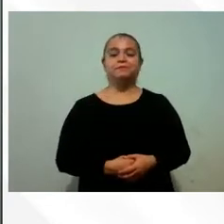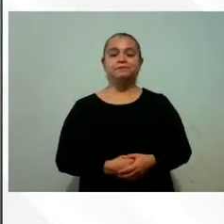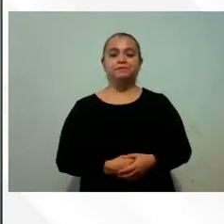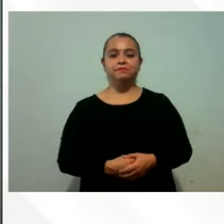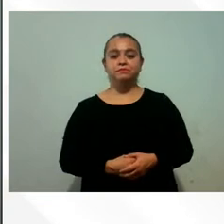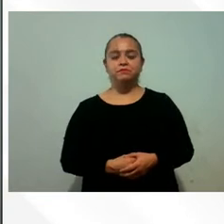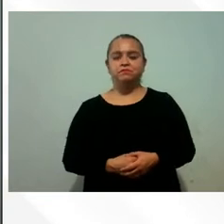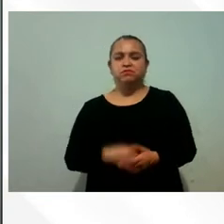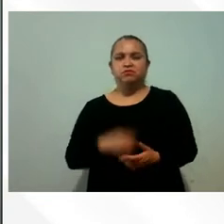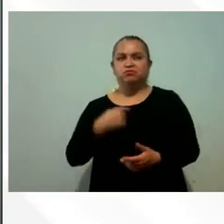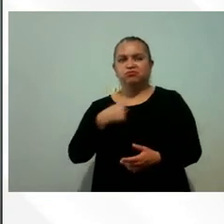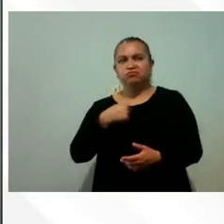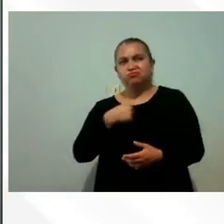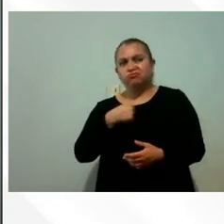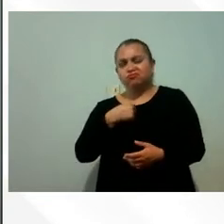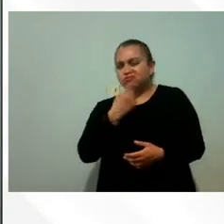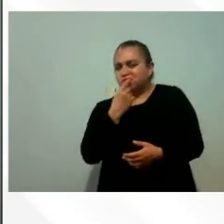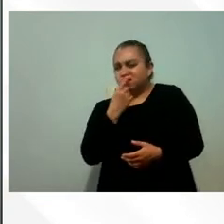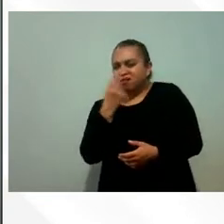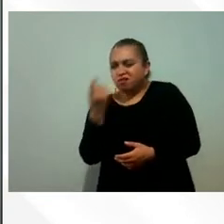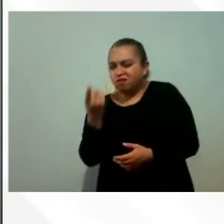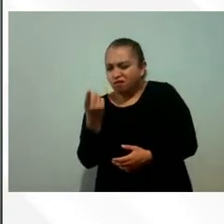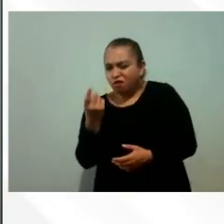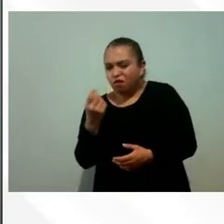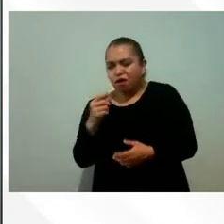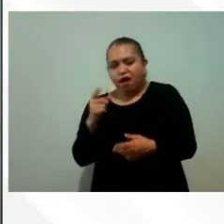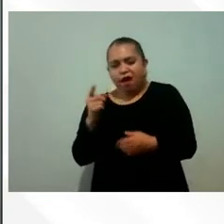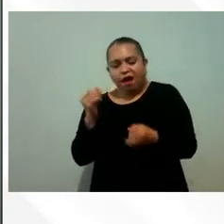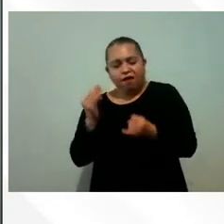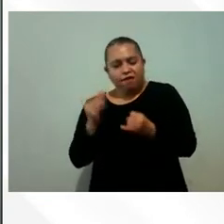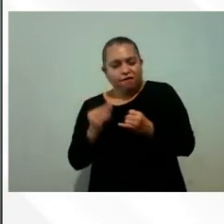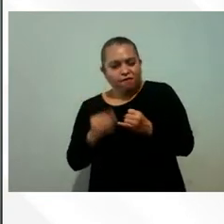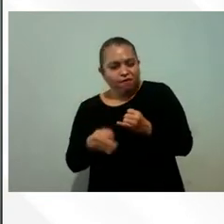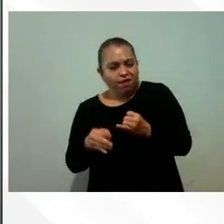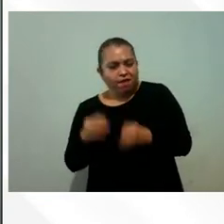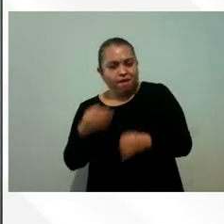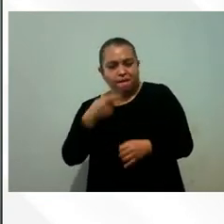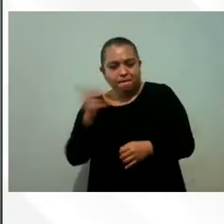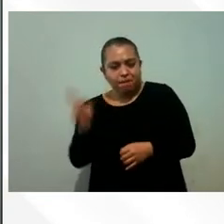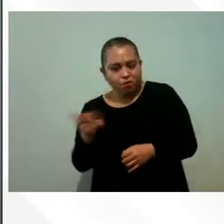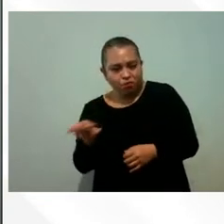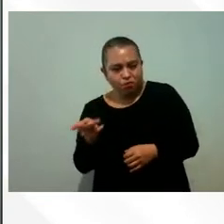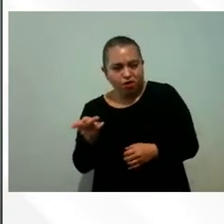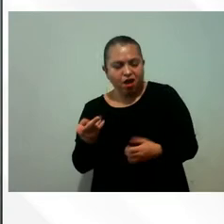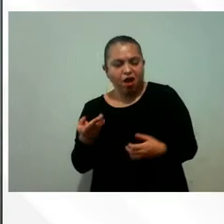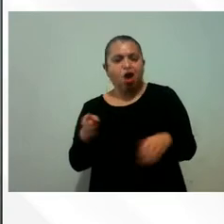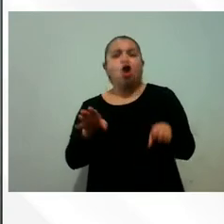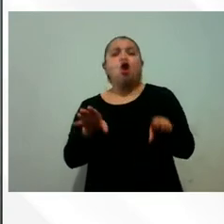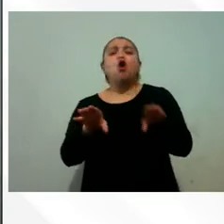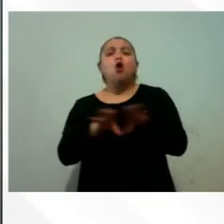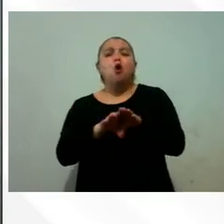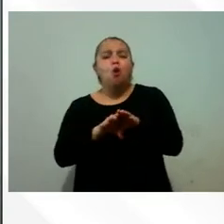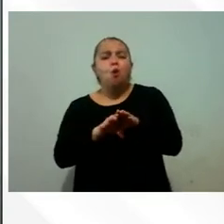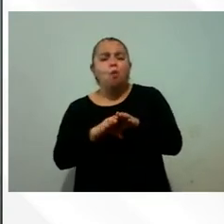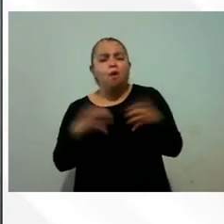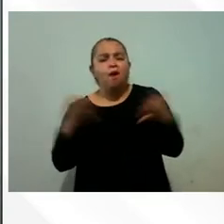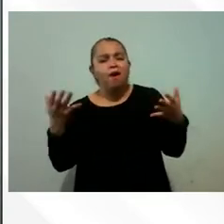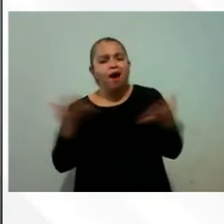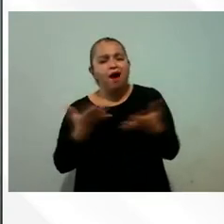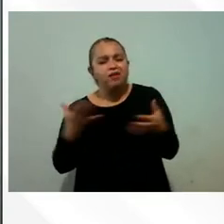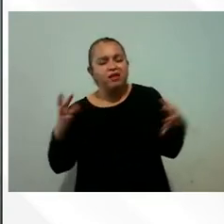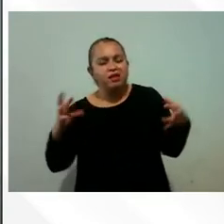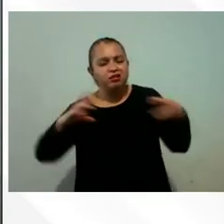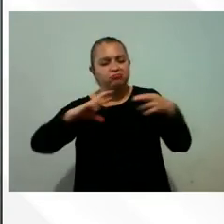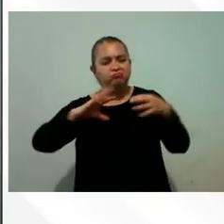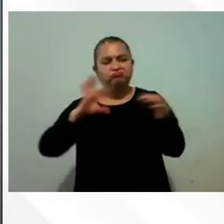Y yo les haría una última pregunta. ¿Cómo podemos relacionar todo esto de lo que